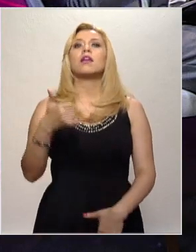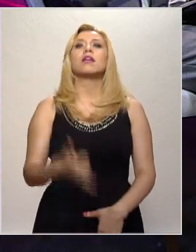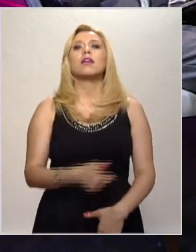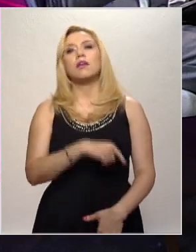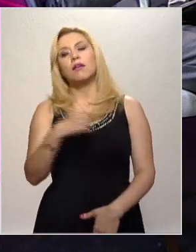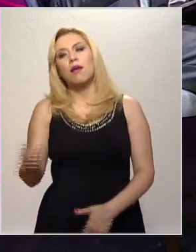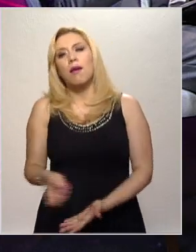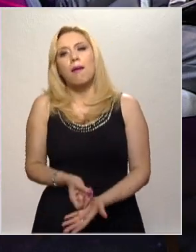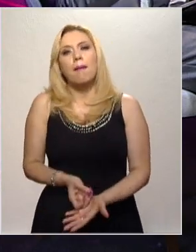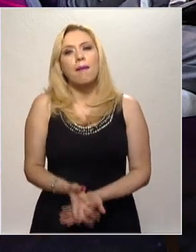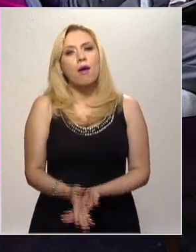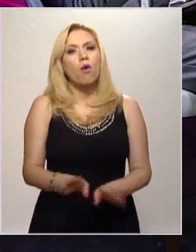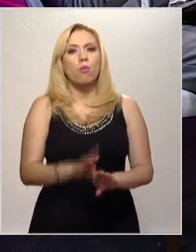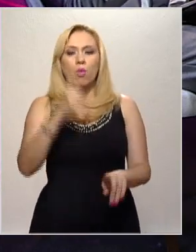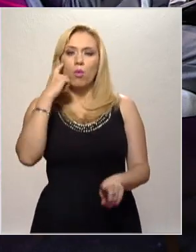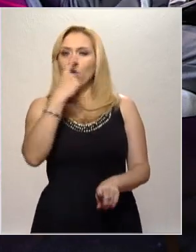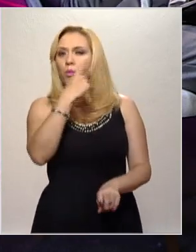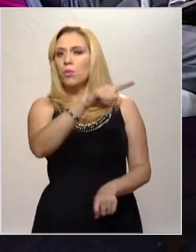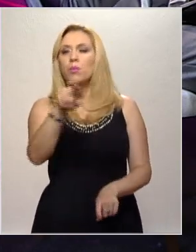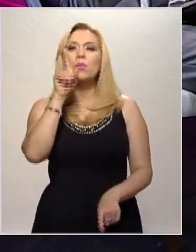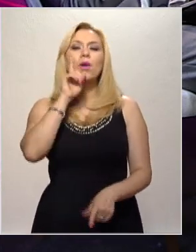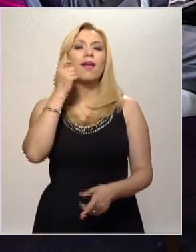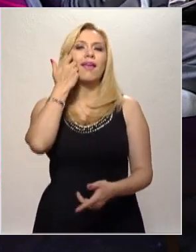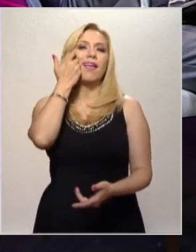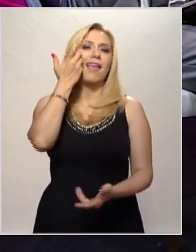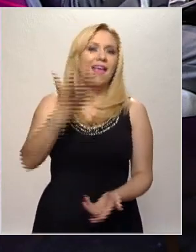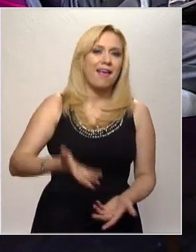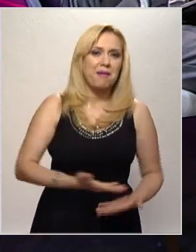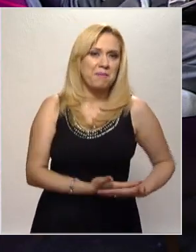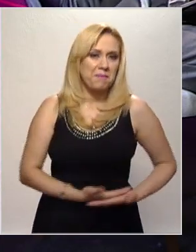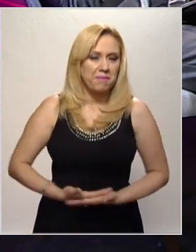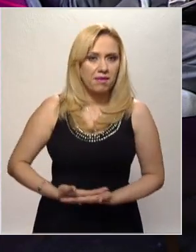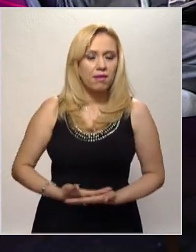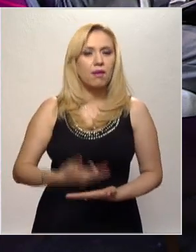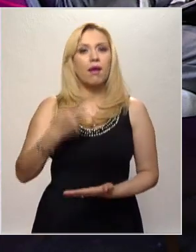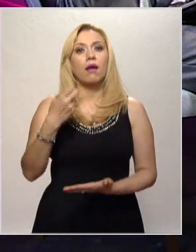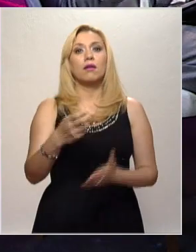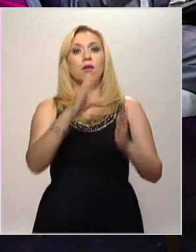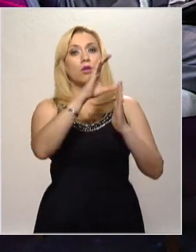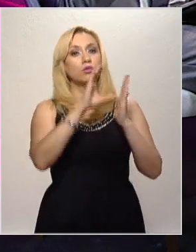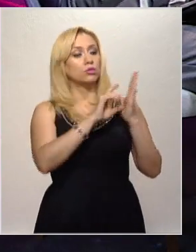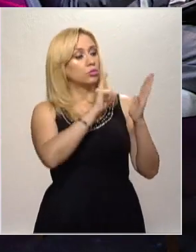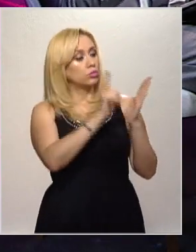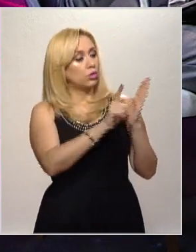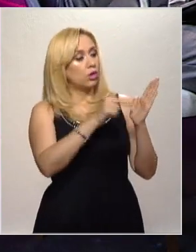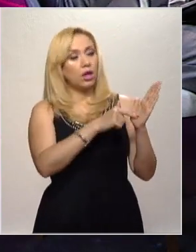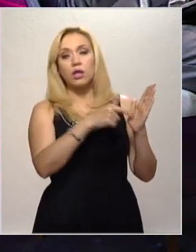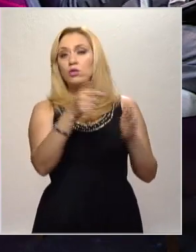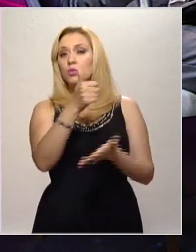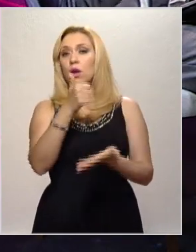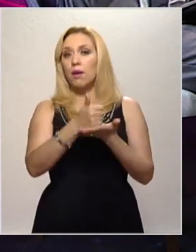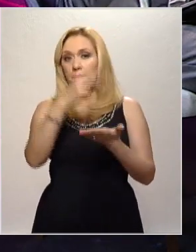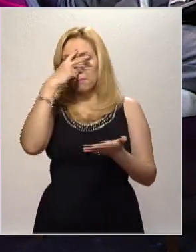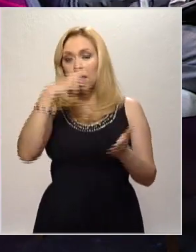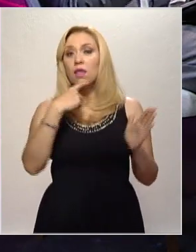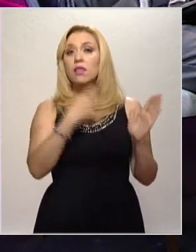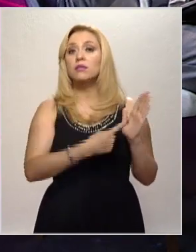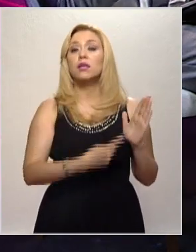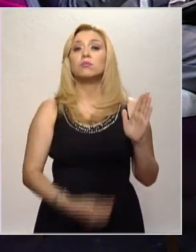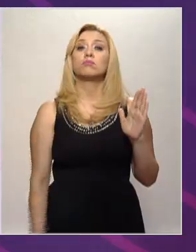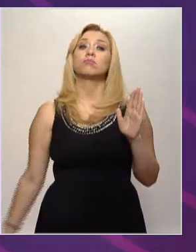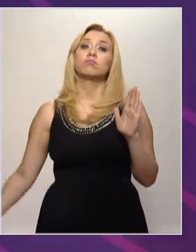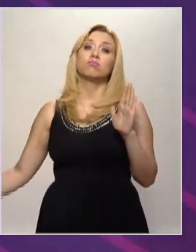hay sobre la mesa un desafío muy interesante a nivel de constitucionalismo hoy, y es que la Constitución de la Ciudad de México eleva a